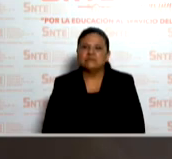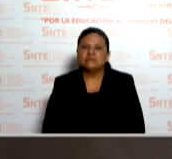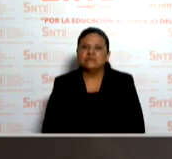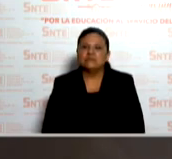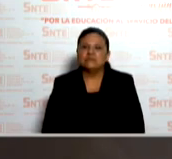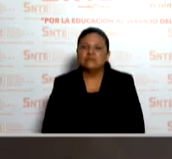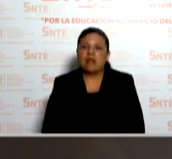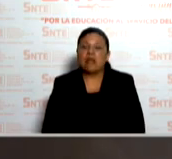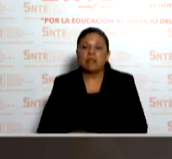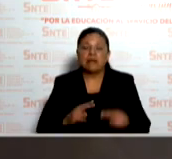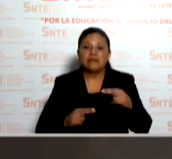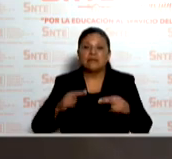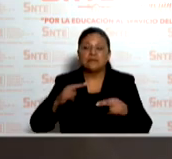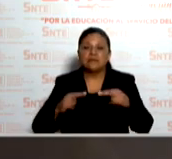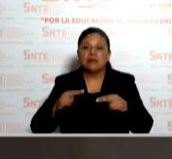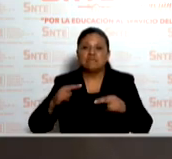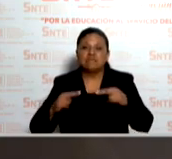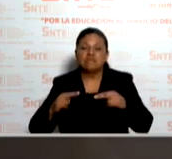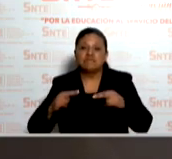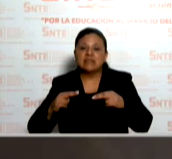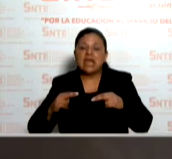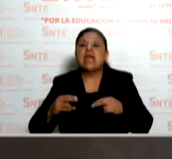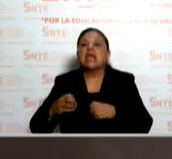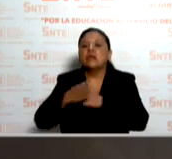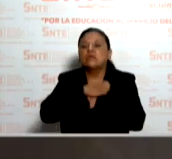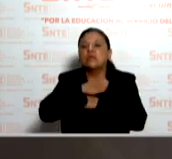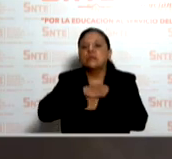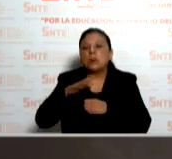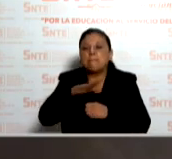De la categoría de Educación Media Superior.